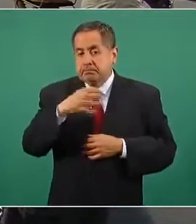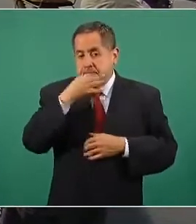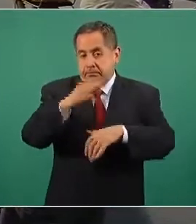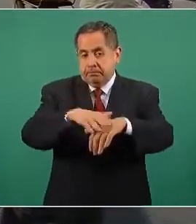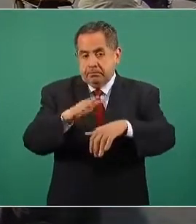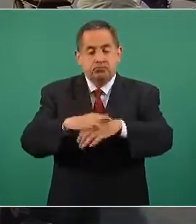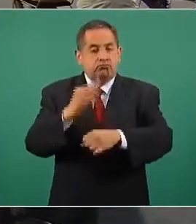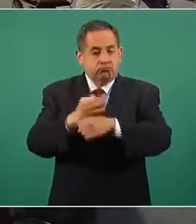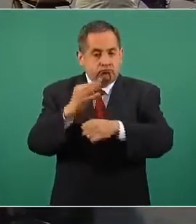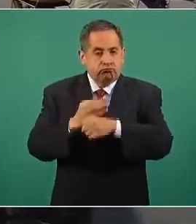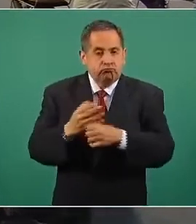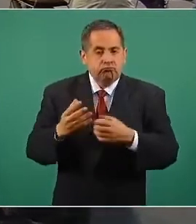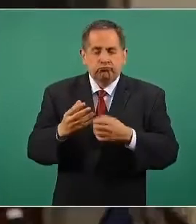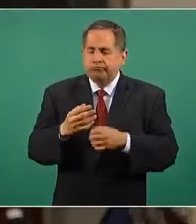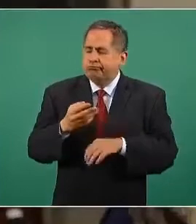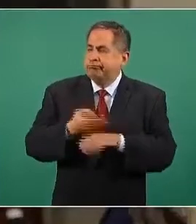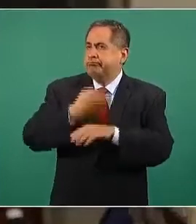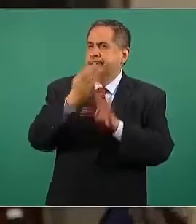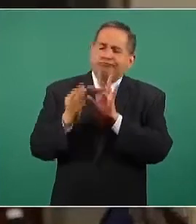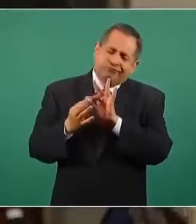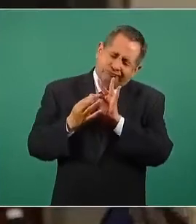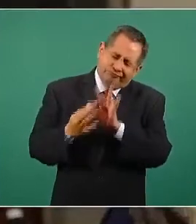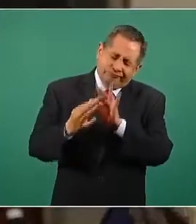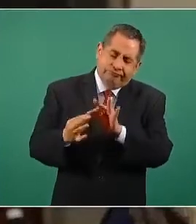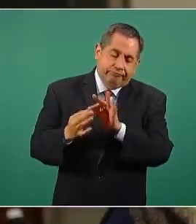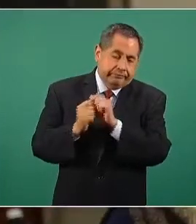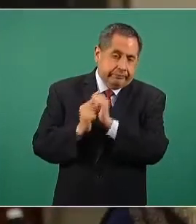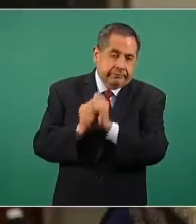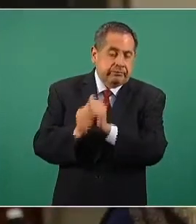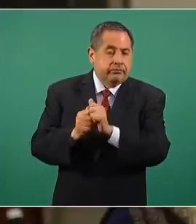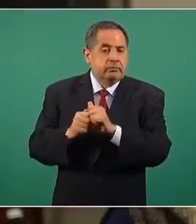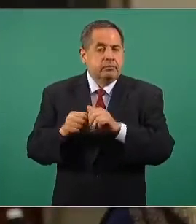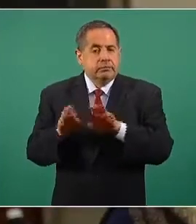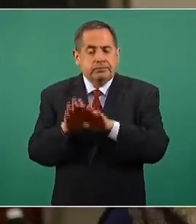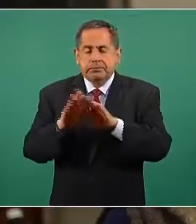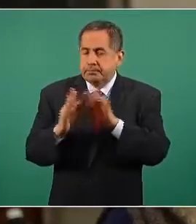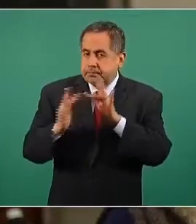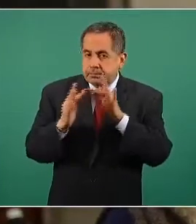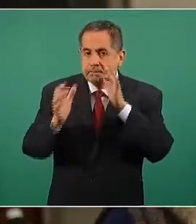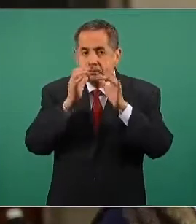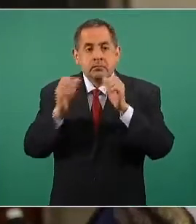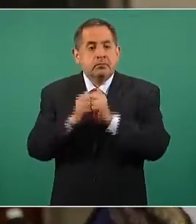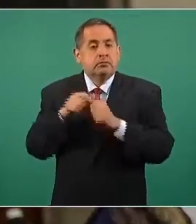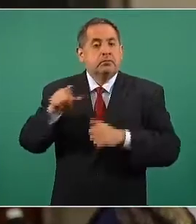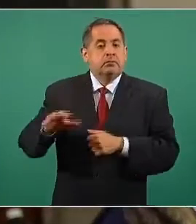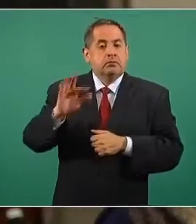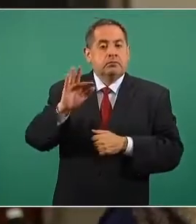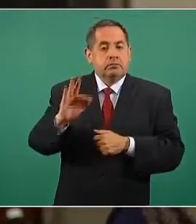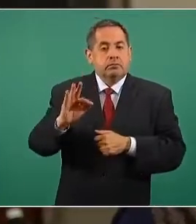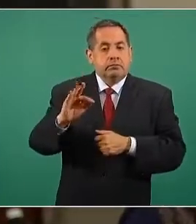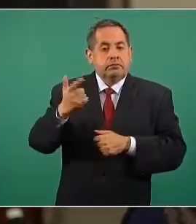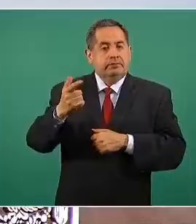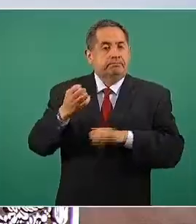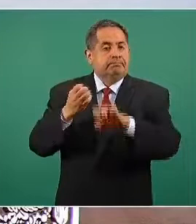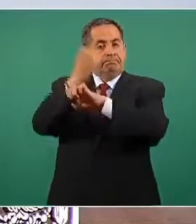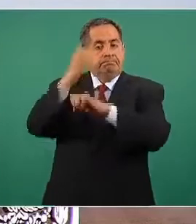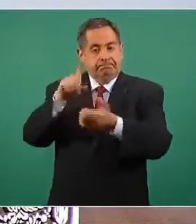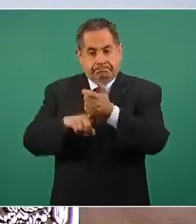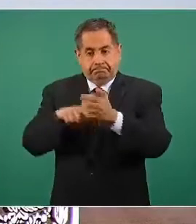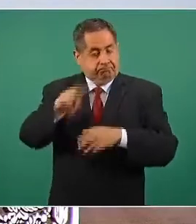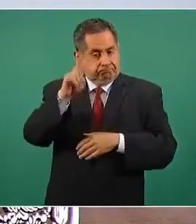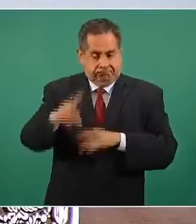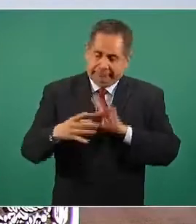en una estrecha colaboración y comunicación con la Fiscalía del Estado, pero